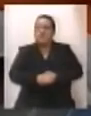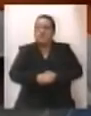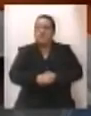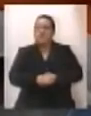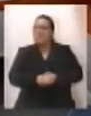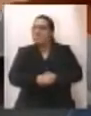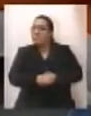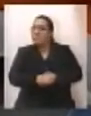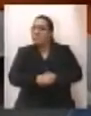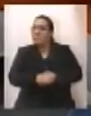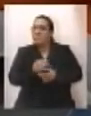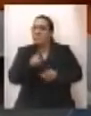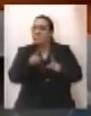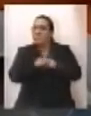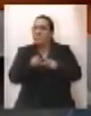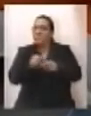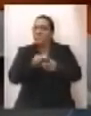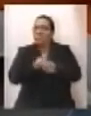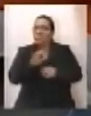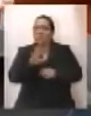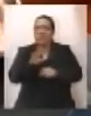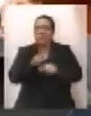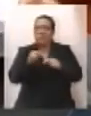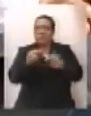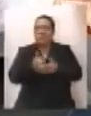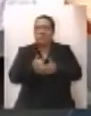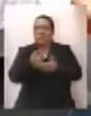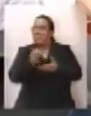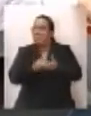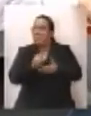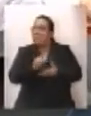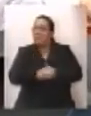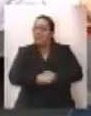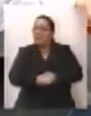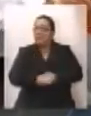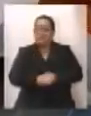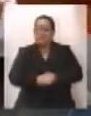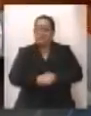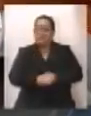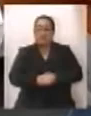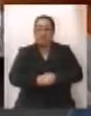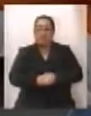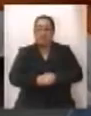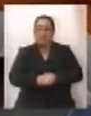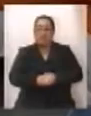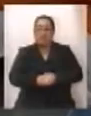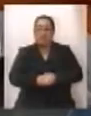empresas, sino cuarta y quinta categoría, ayudarlos un poquito más.